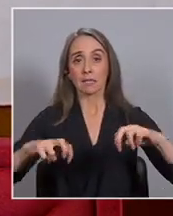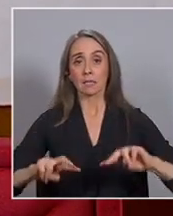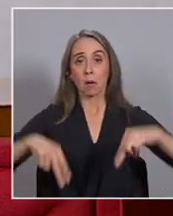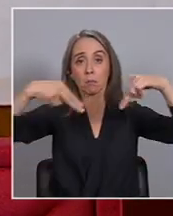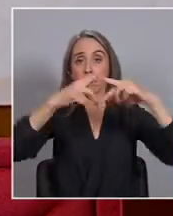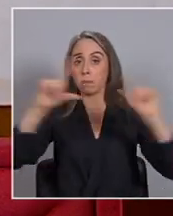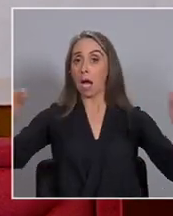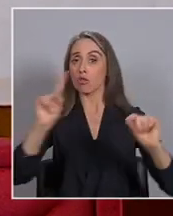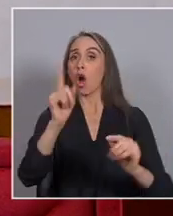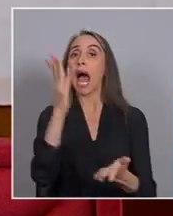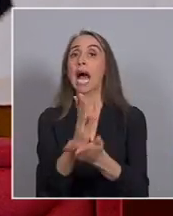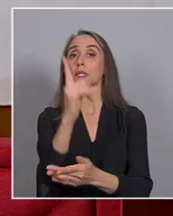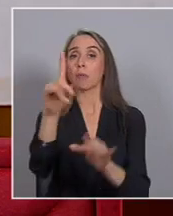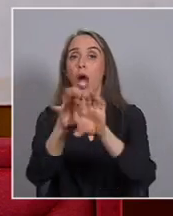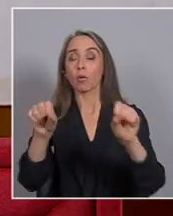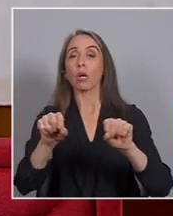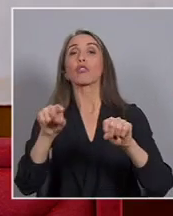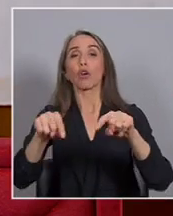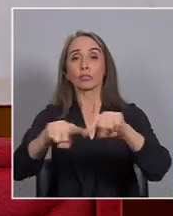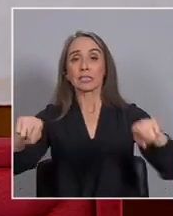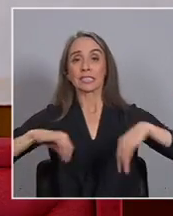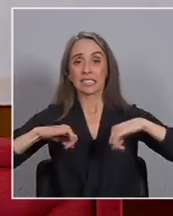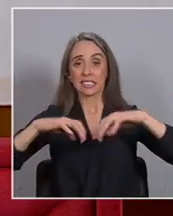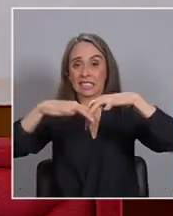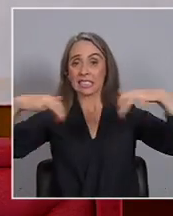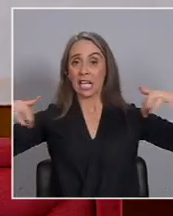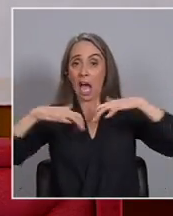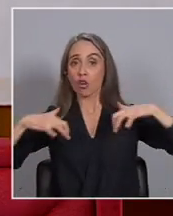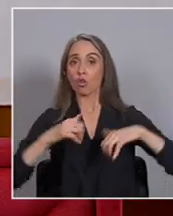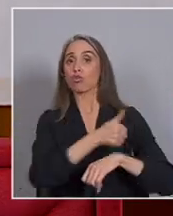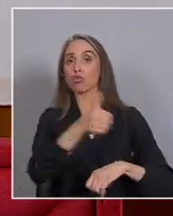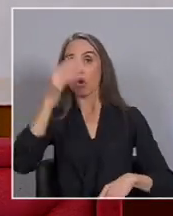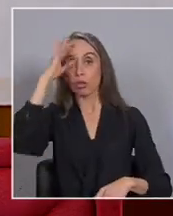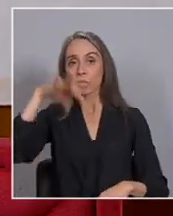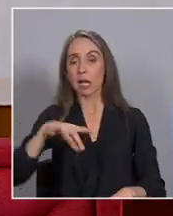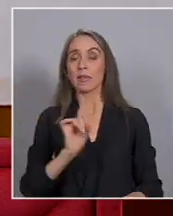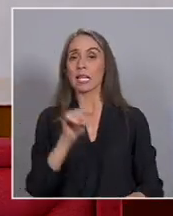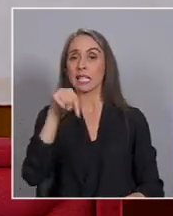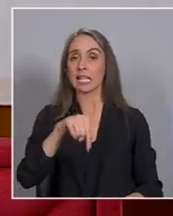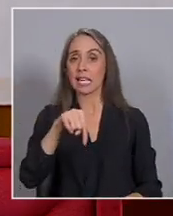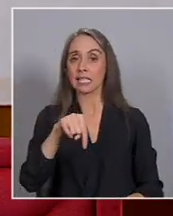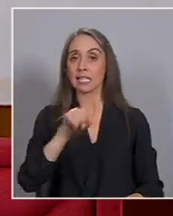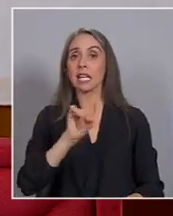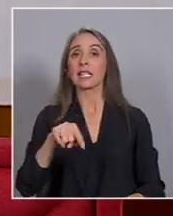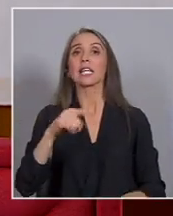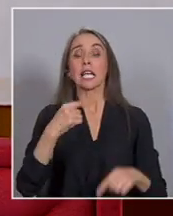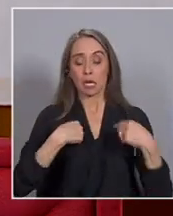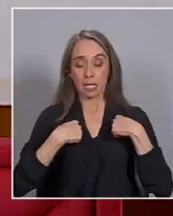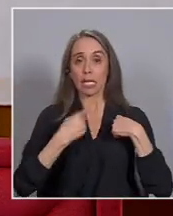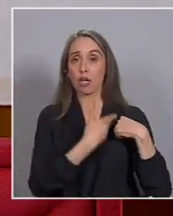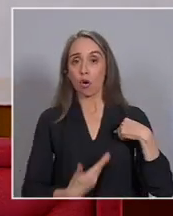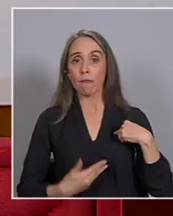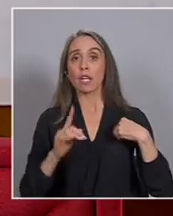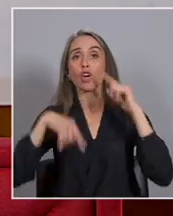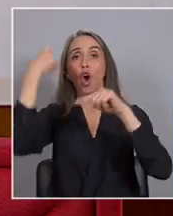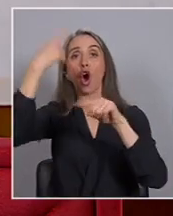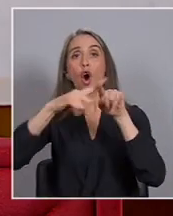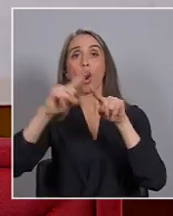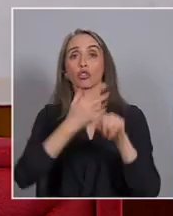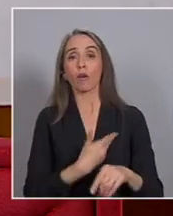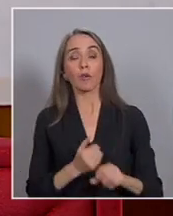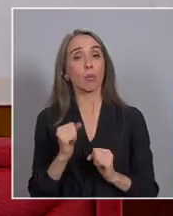acuerdo. En este salón todos lo saben. Ni este ni ningún otro gobierno podrá